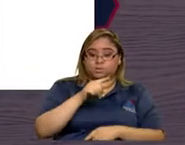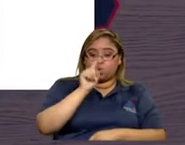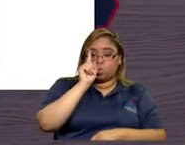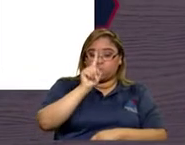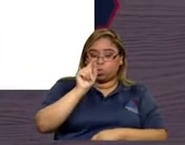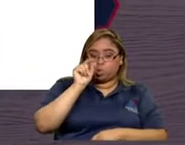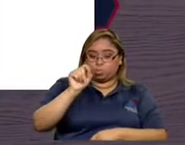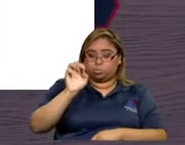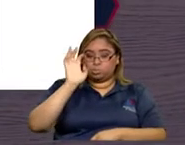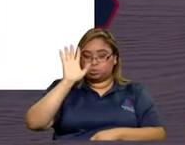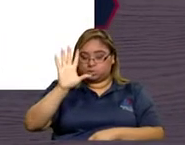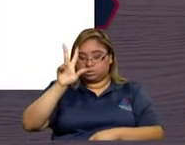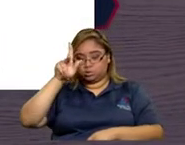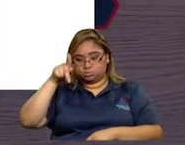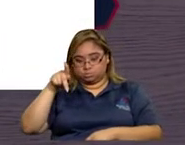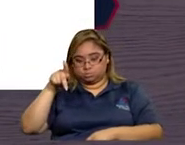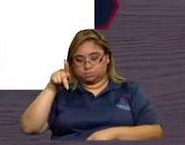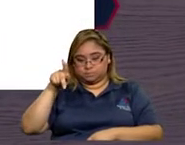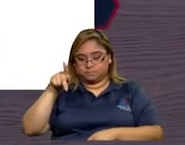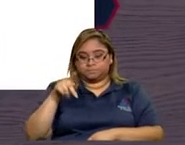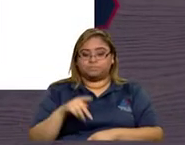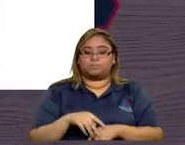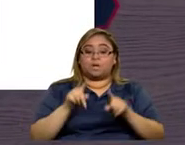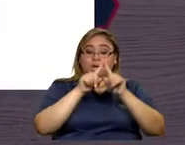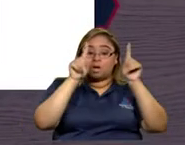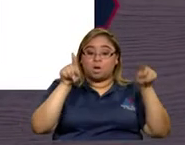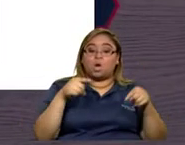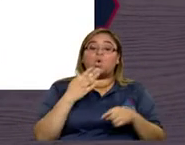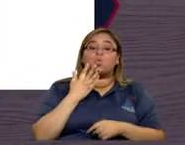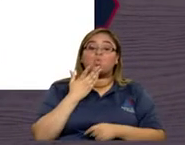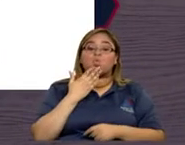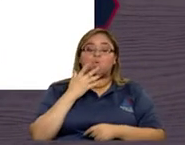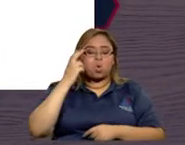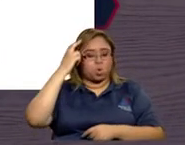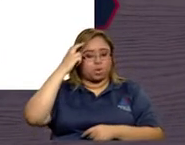valor del color negro representa,